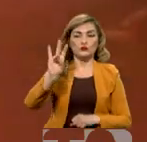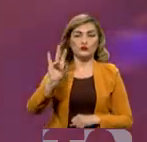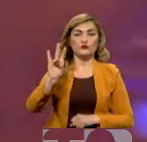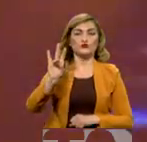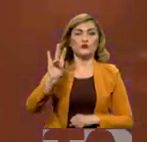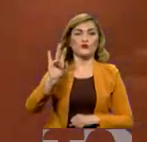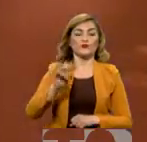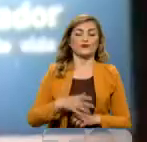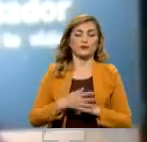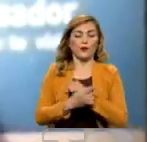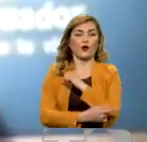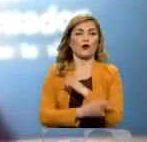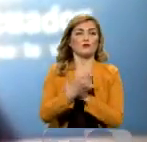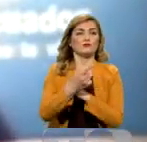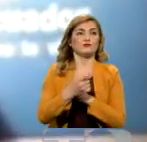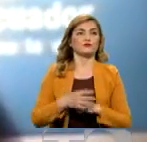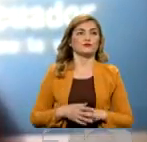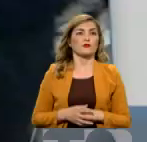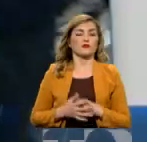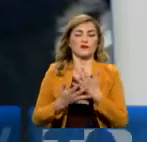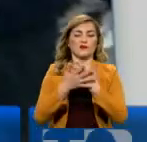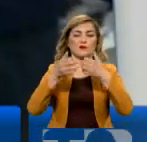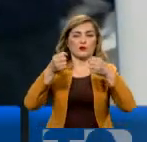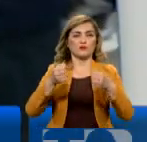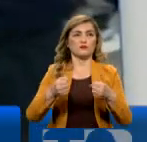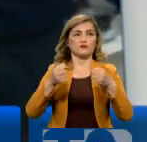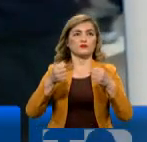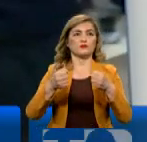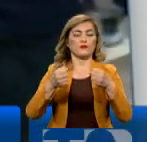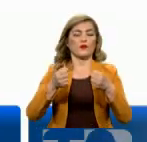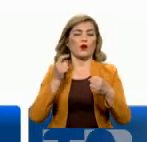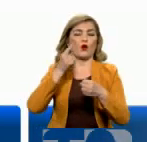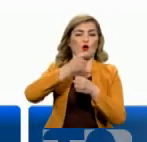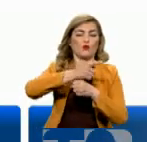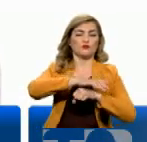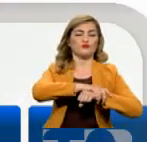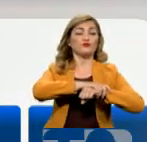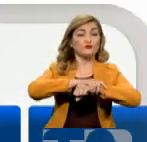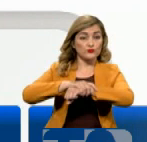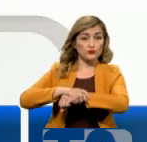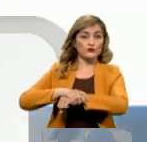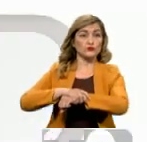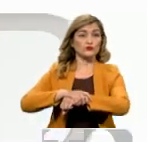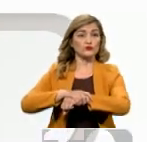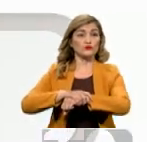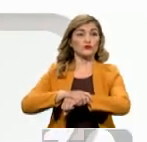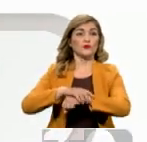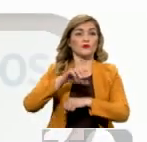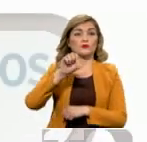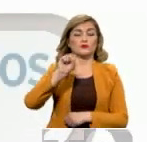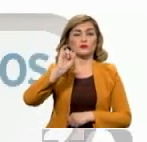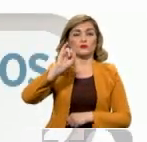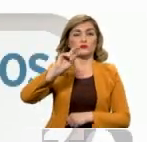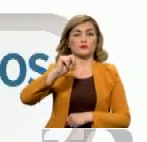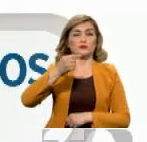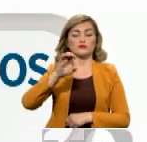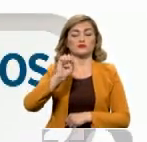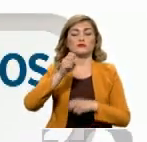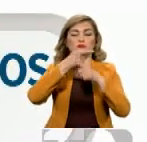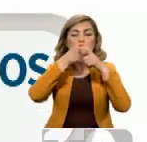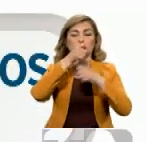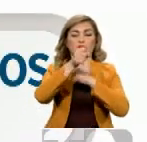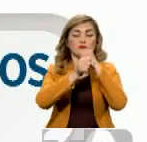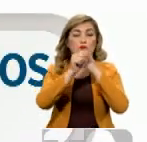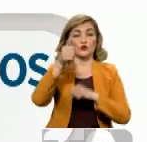con esta sentencia a cuestas y aún estando en la cárcel a glass le llegó una orden de prisión preventiva por el caso sin que en marzo del 2019